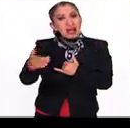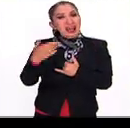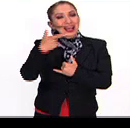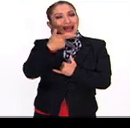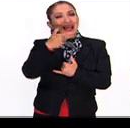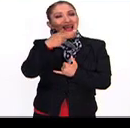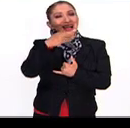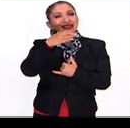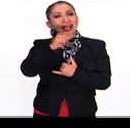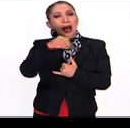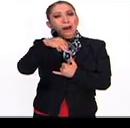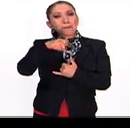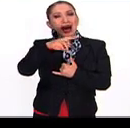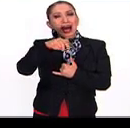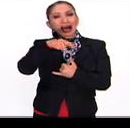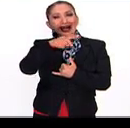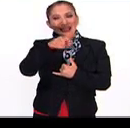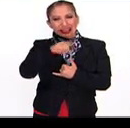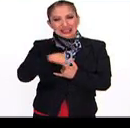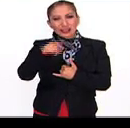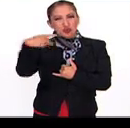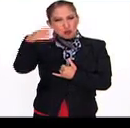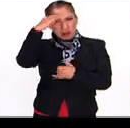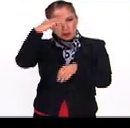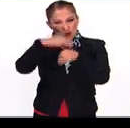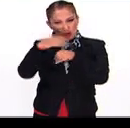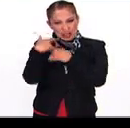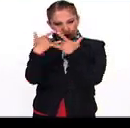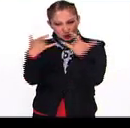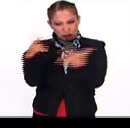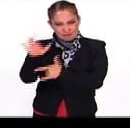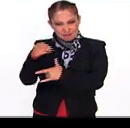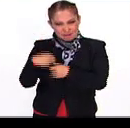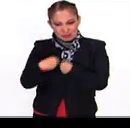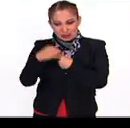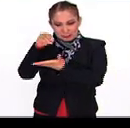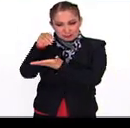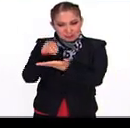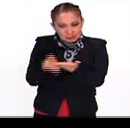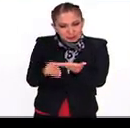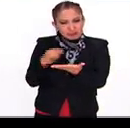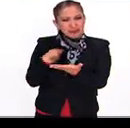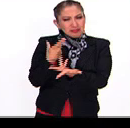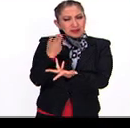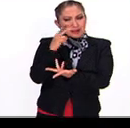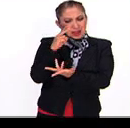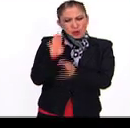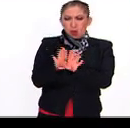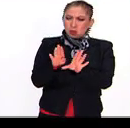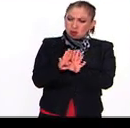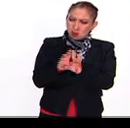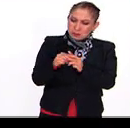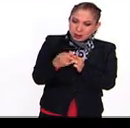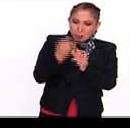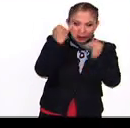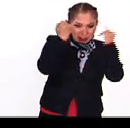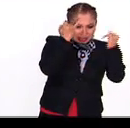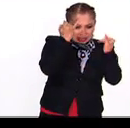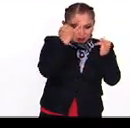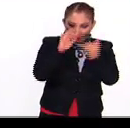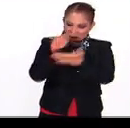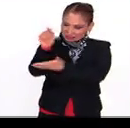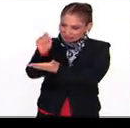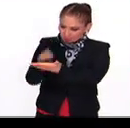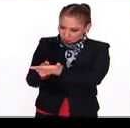García Márquez, con sus memorias. Y te sorprende, dices, ¿cómo empezó a atar? ¿Cómo imaginó